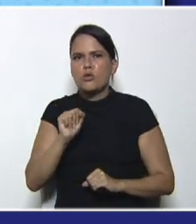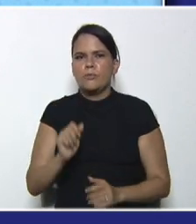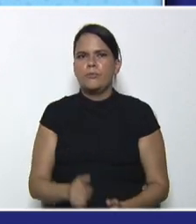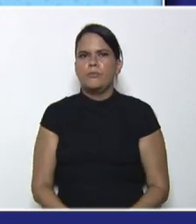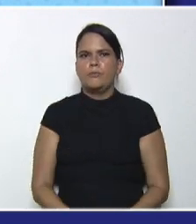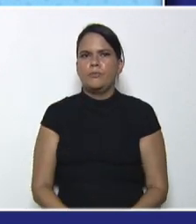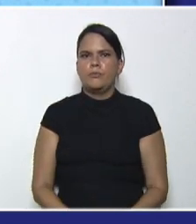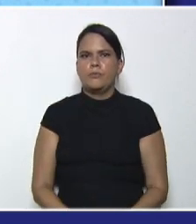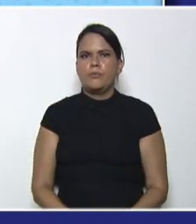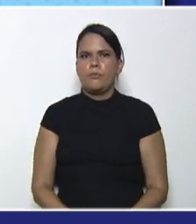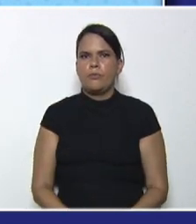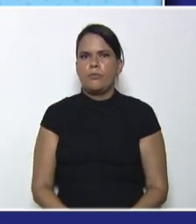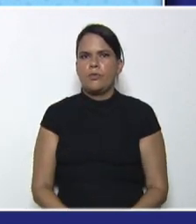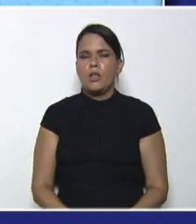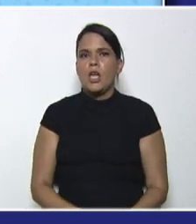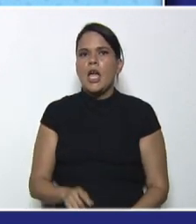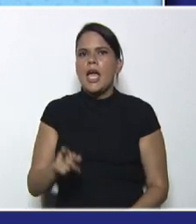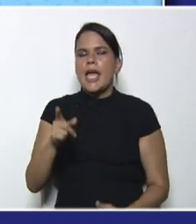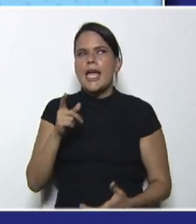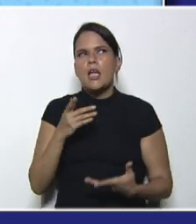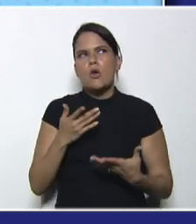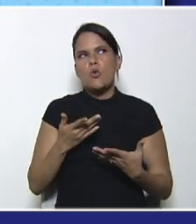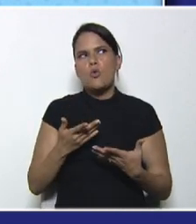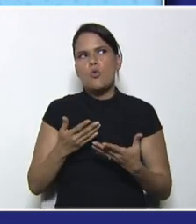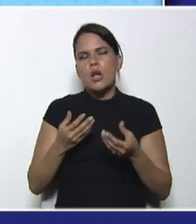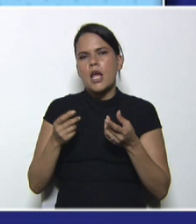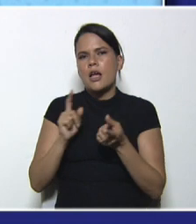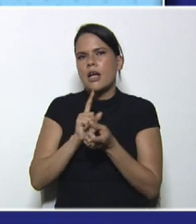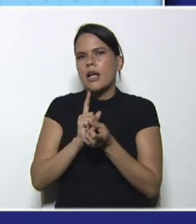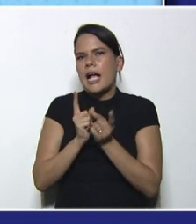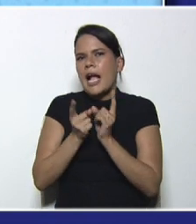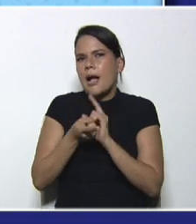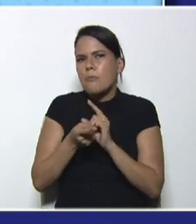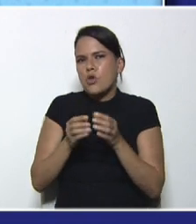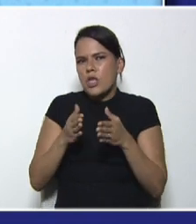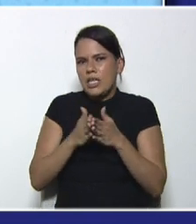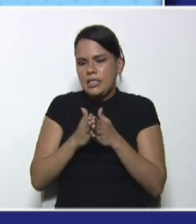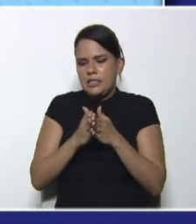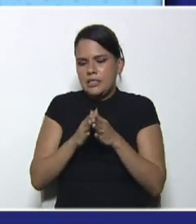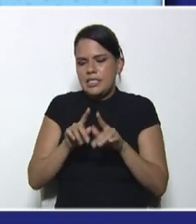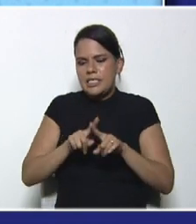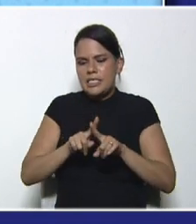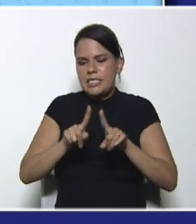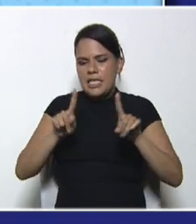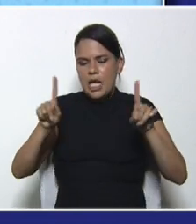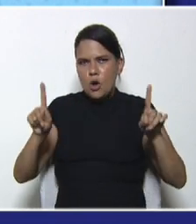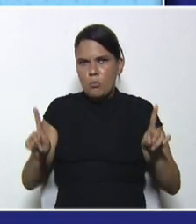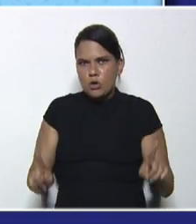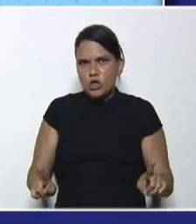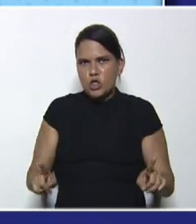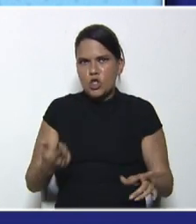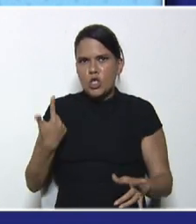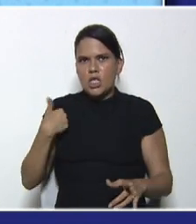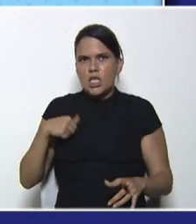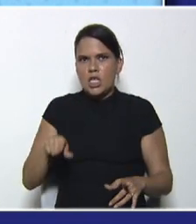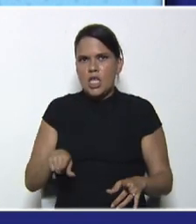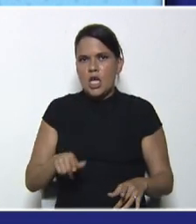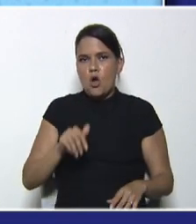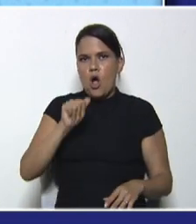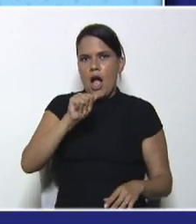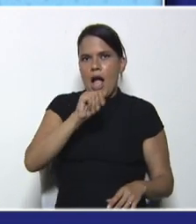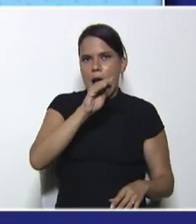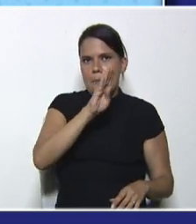En una reacción de descomposición, es decir, yo tengo a mi sustancia AB, la voy